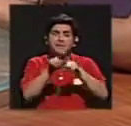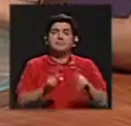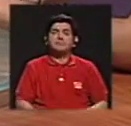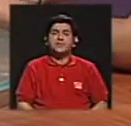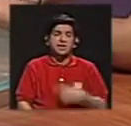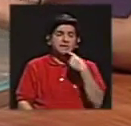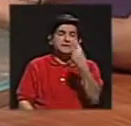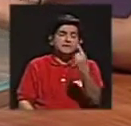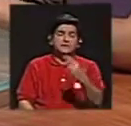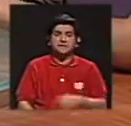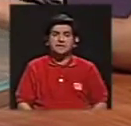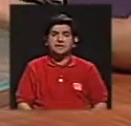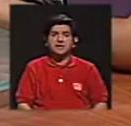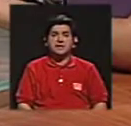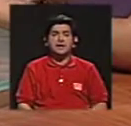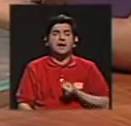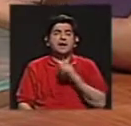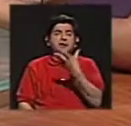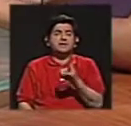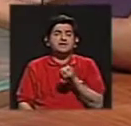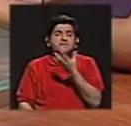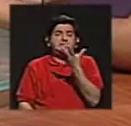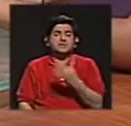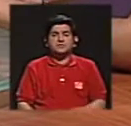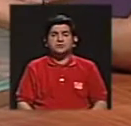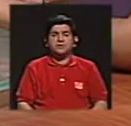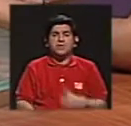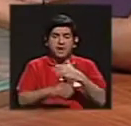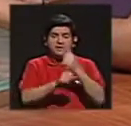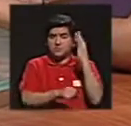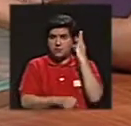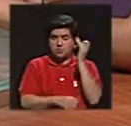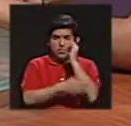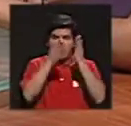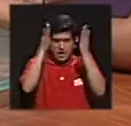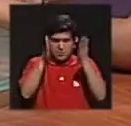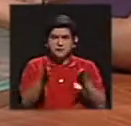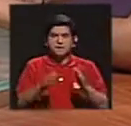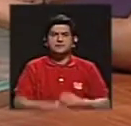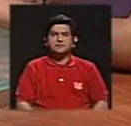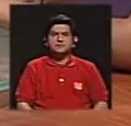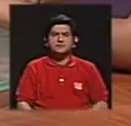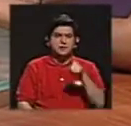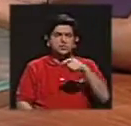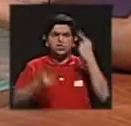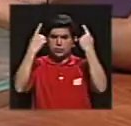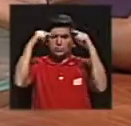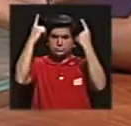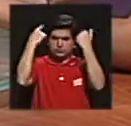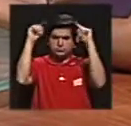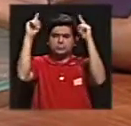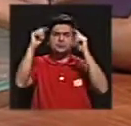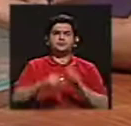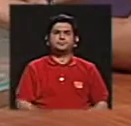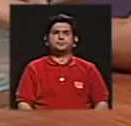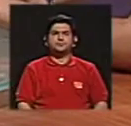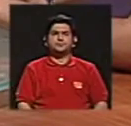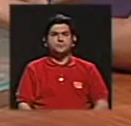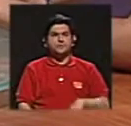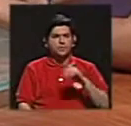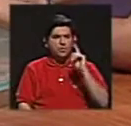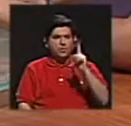alusión a expresiones que se han gestado desde mujeres artistas que han sido muy exitosas. Una es